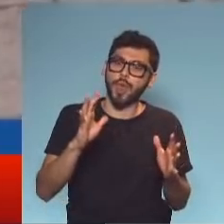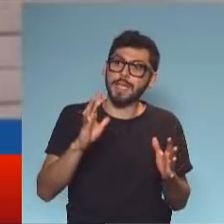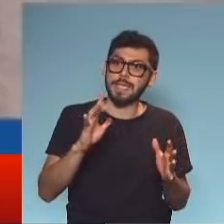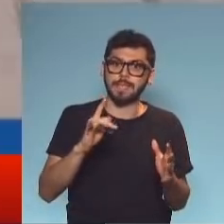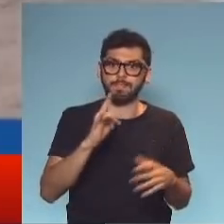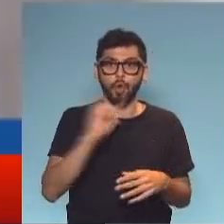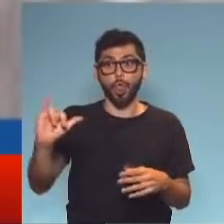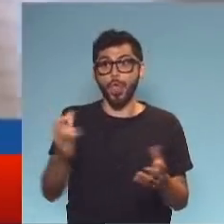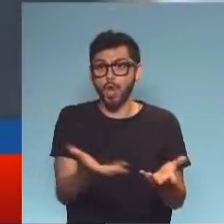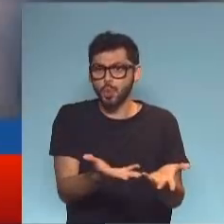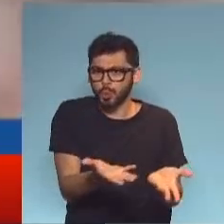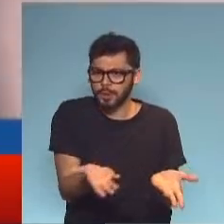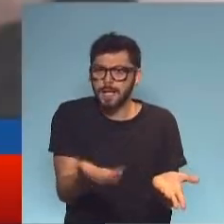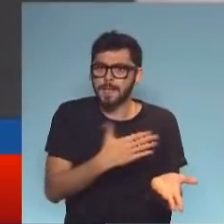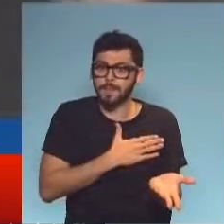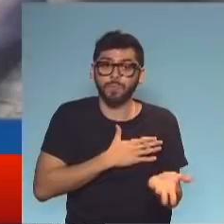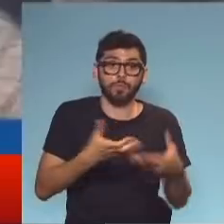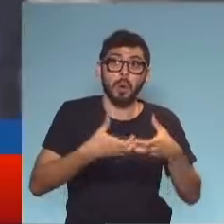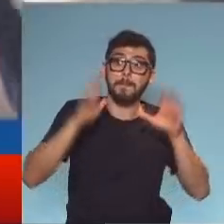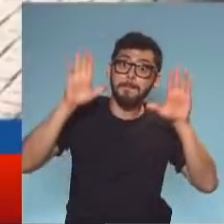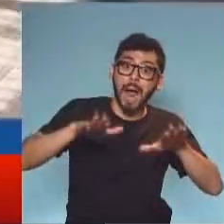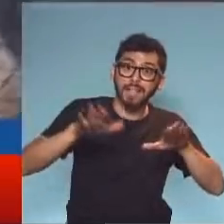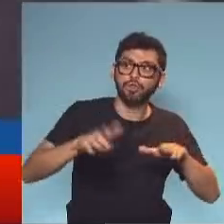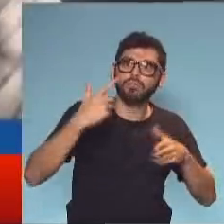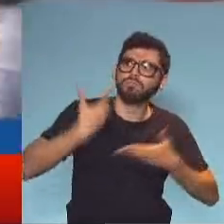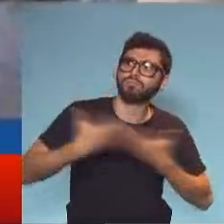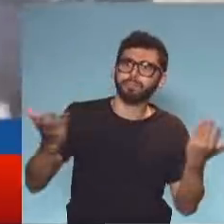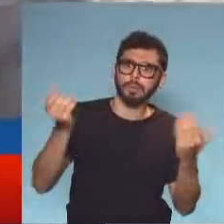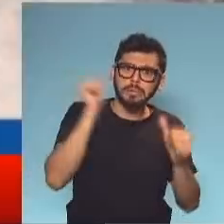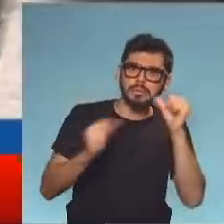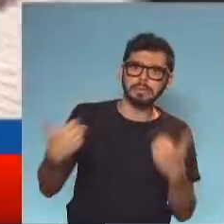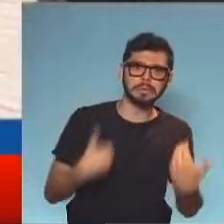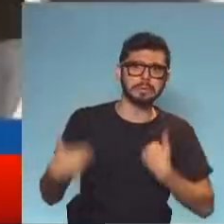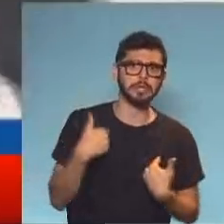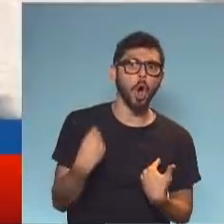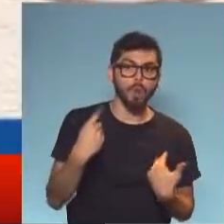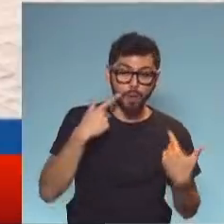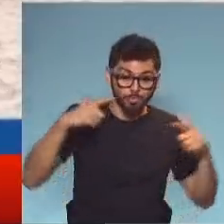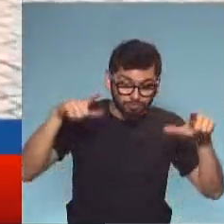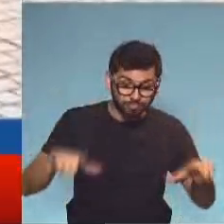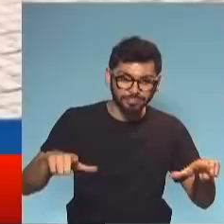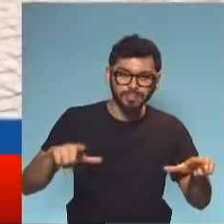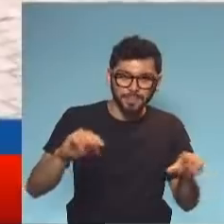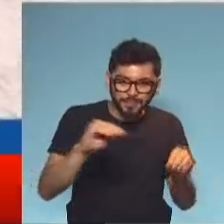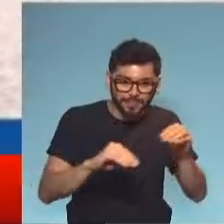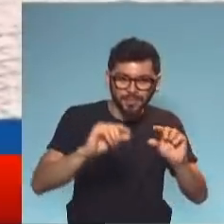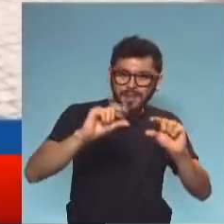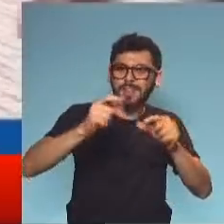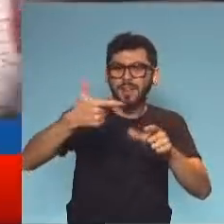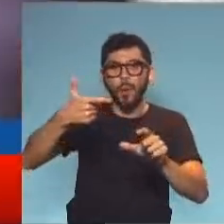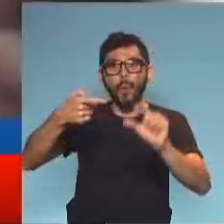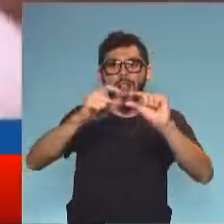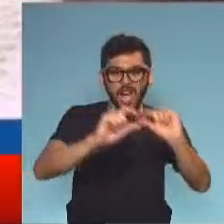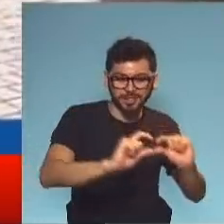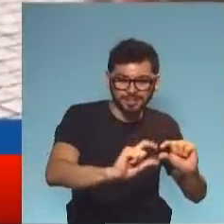lugar, y en este caso lo hacen los palestinos mostrando justamente ese repudio a la represión de